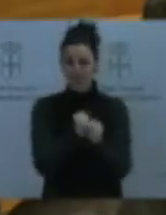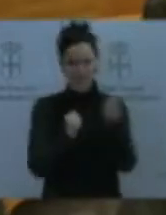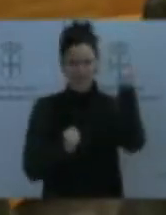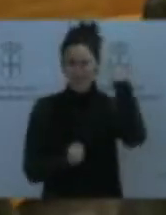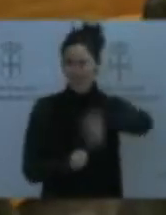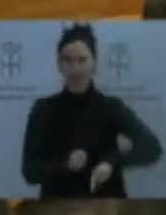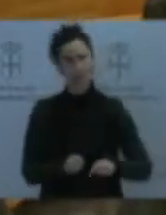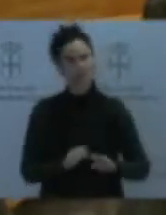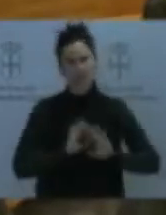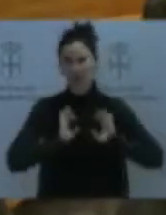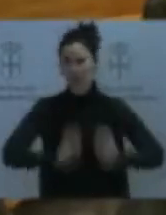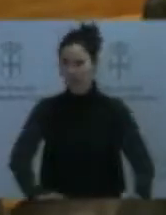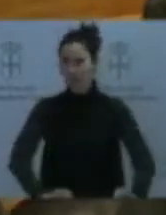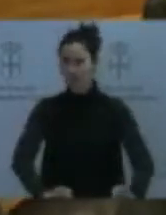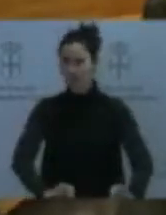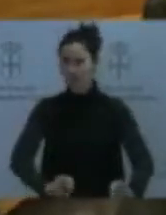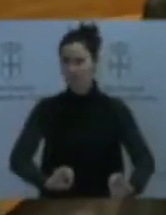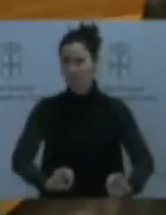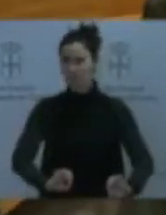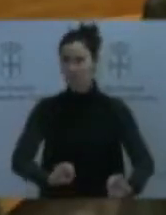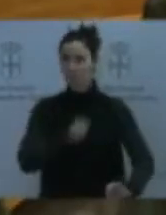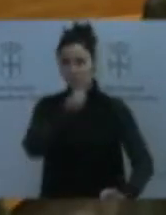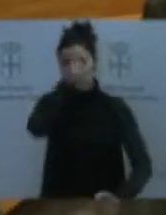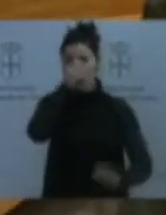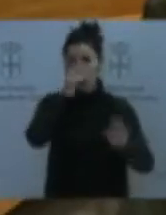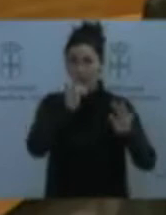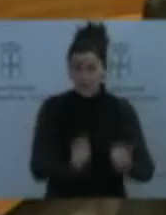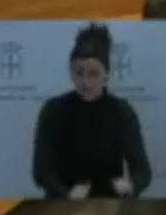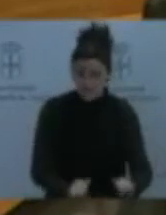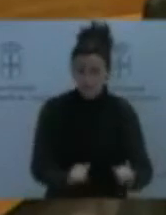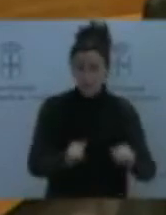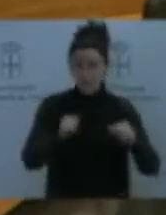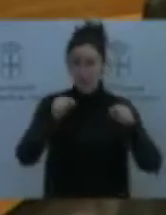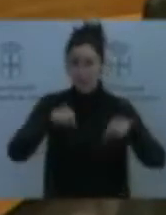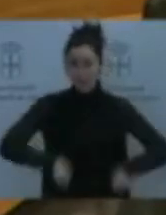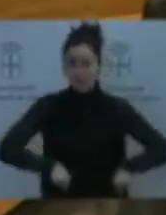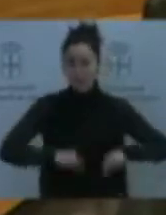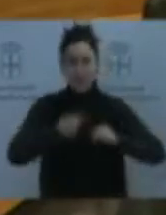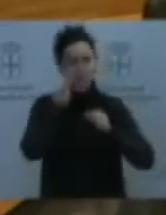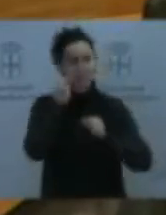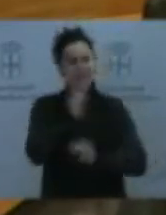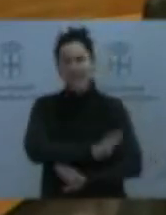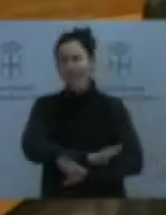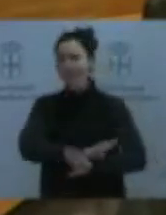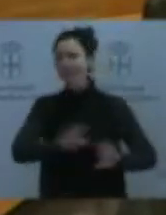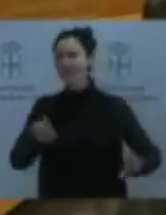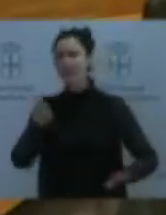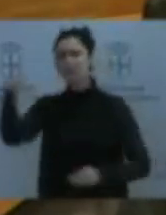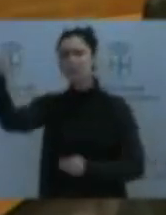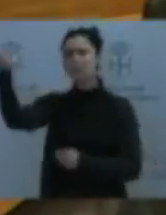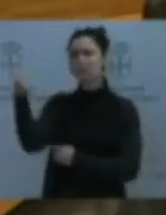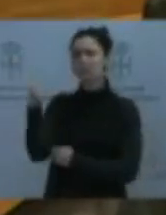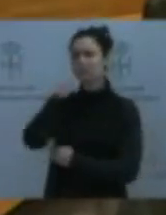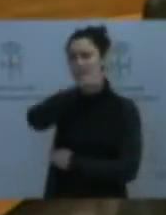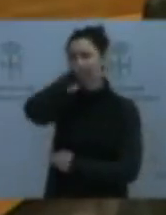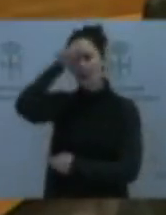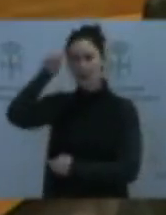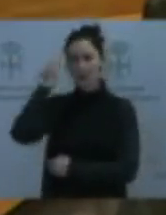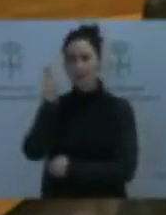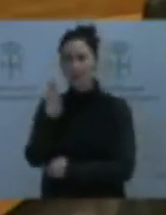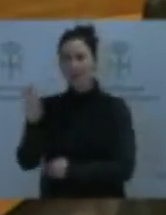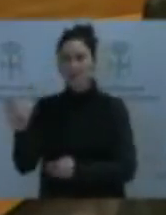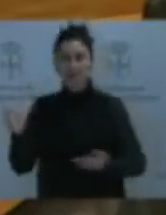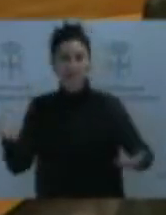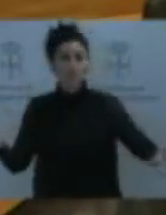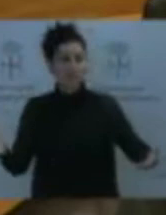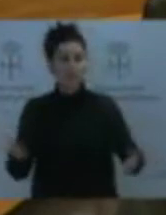sustenta tuvo nada que hacer. Por tanto, con los que no estuvo de acuerdo, por tanto, no hable usted de eso y